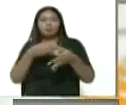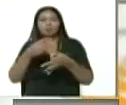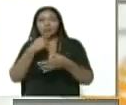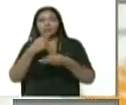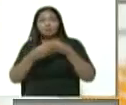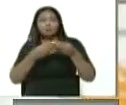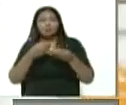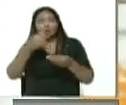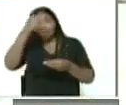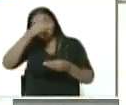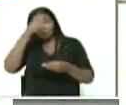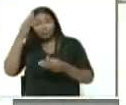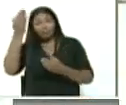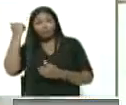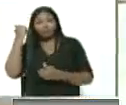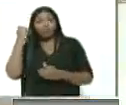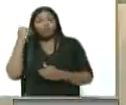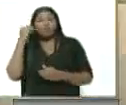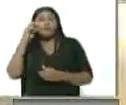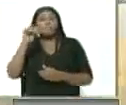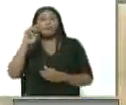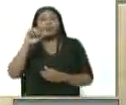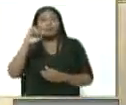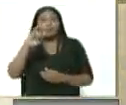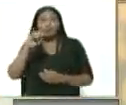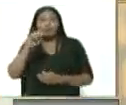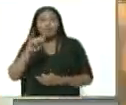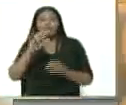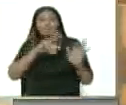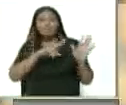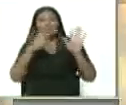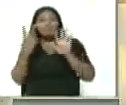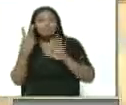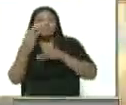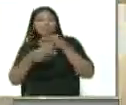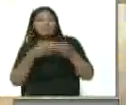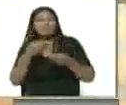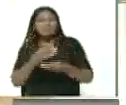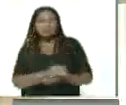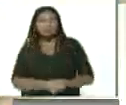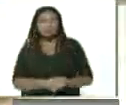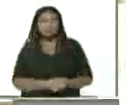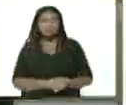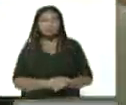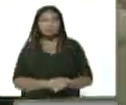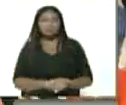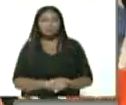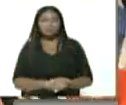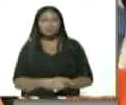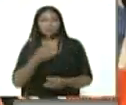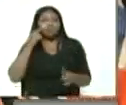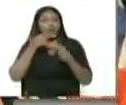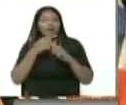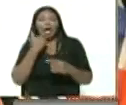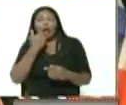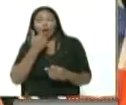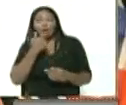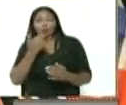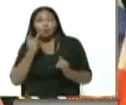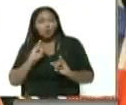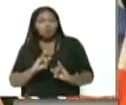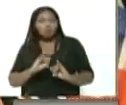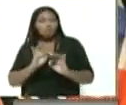pasado en mariches esa fue una auditoría de las 17 auditorías y una y a propósito de lo que también dijo nuestro presidente